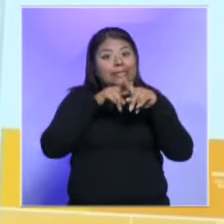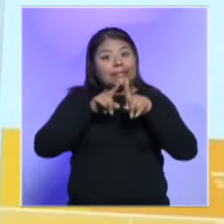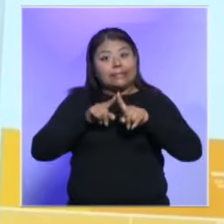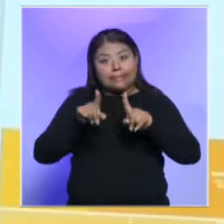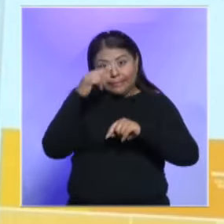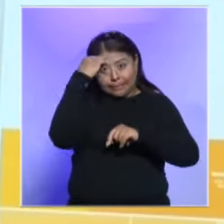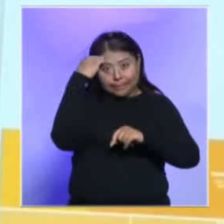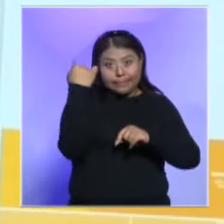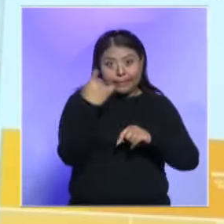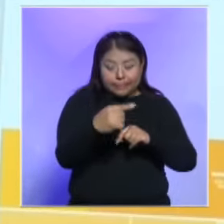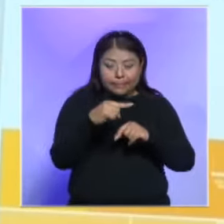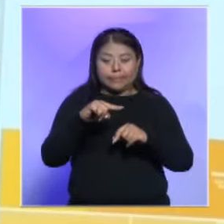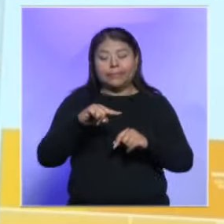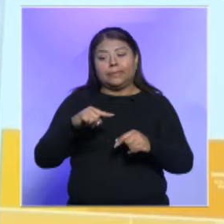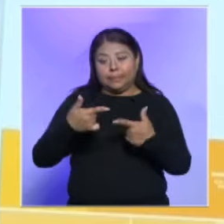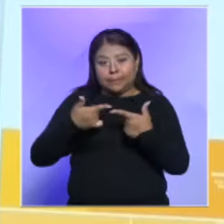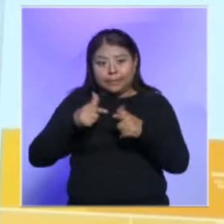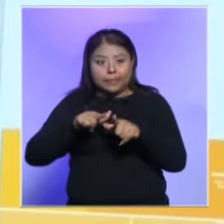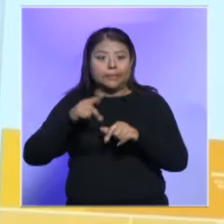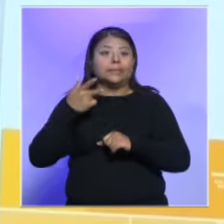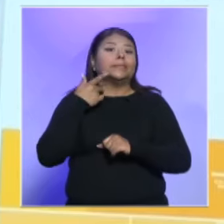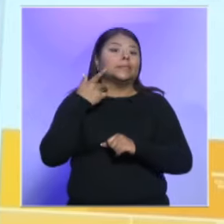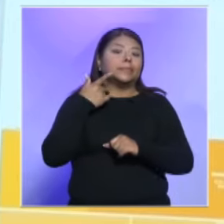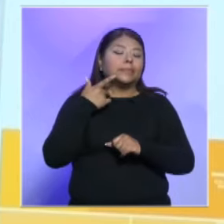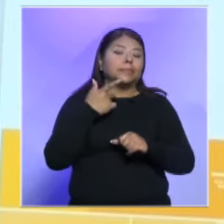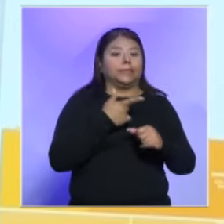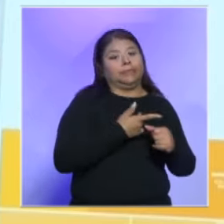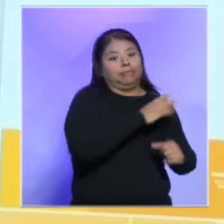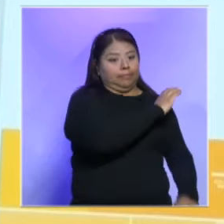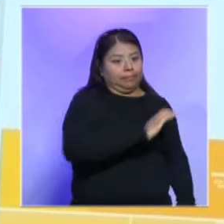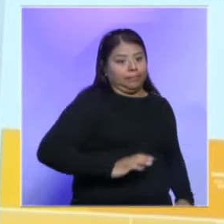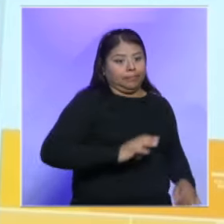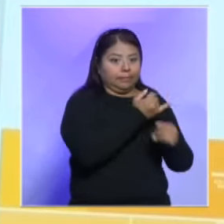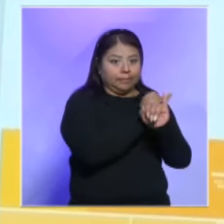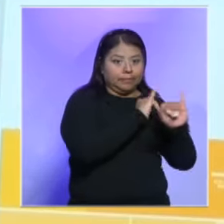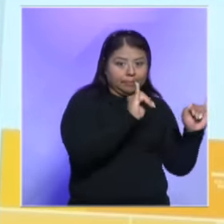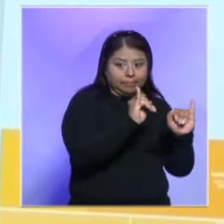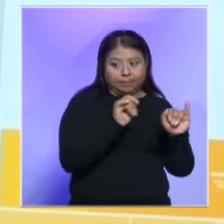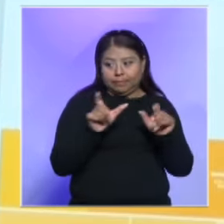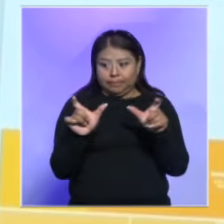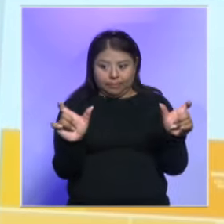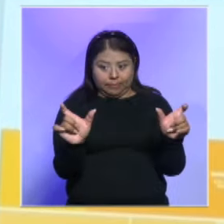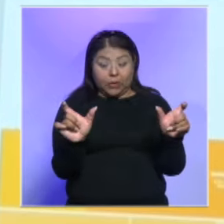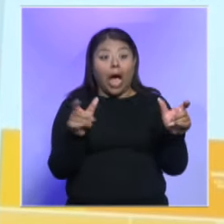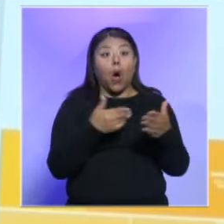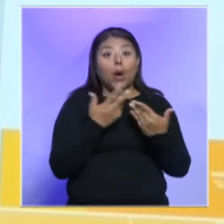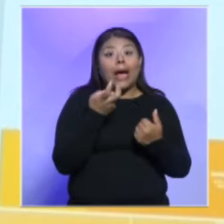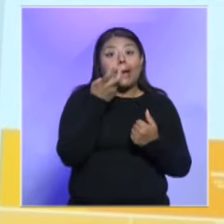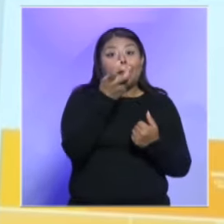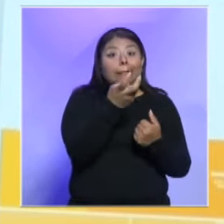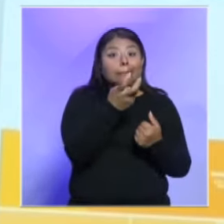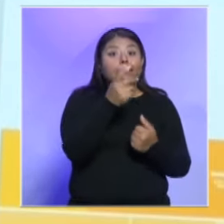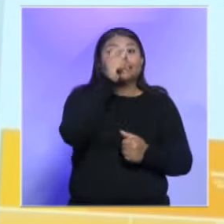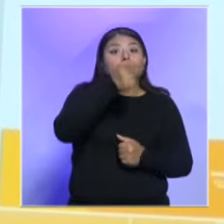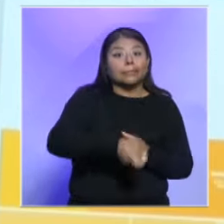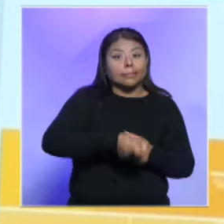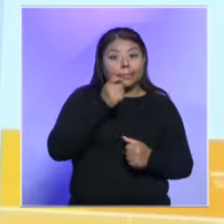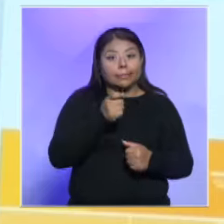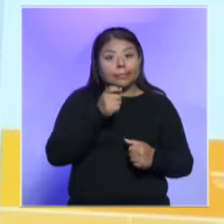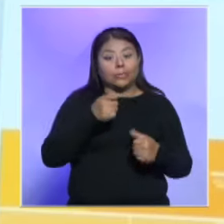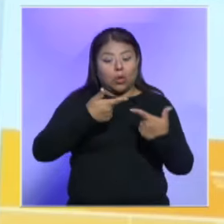los partidos políticos y las candidaturas independientes, porque habla de que los partidos políticos lo que